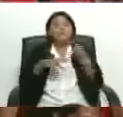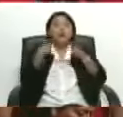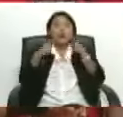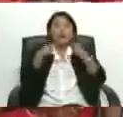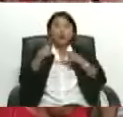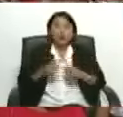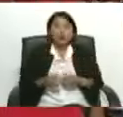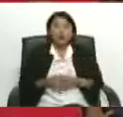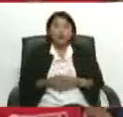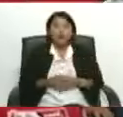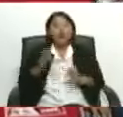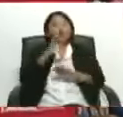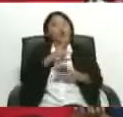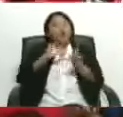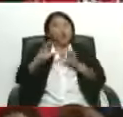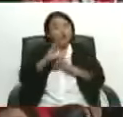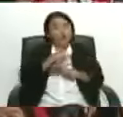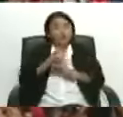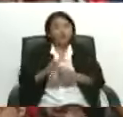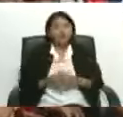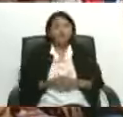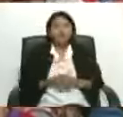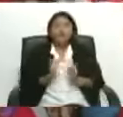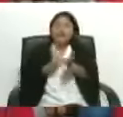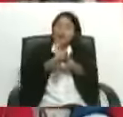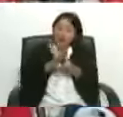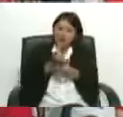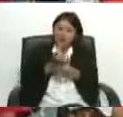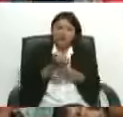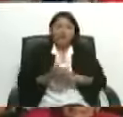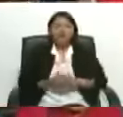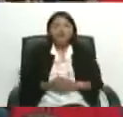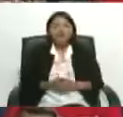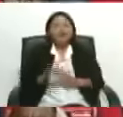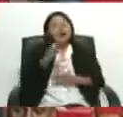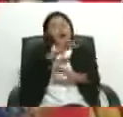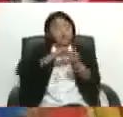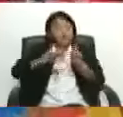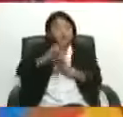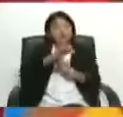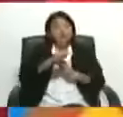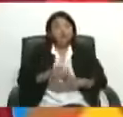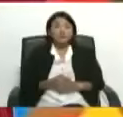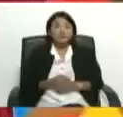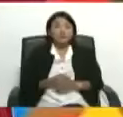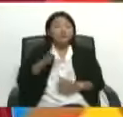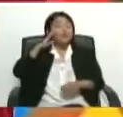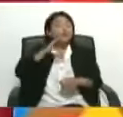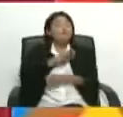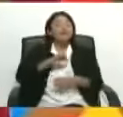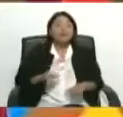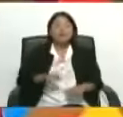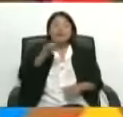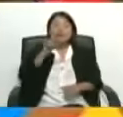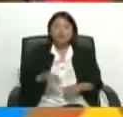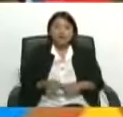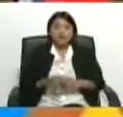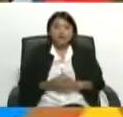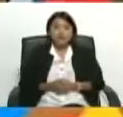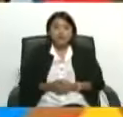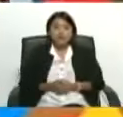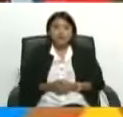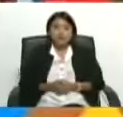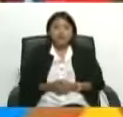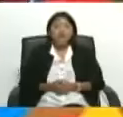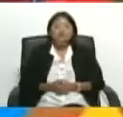político, cultural, geográfico, ambiental y militar. O sea, la